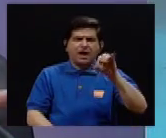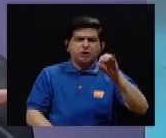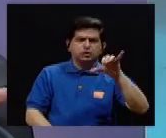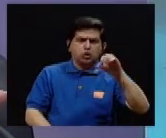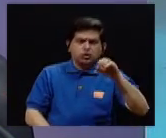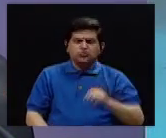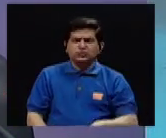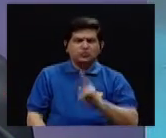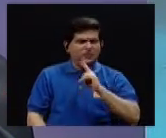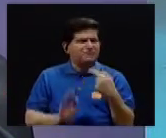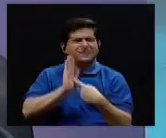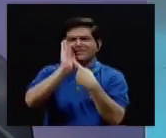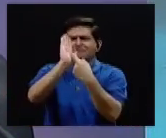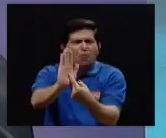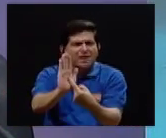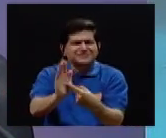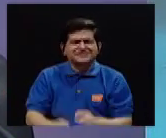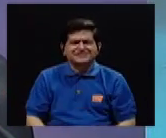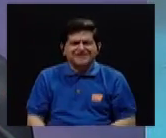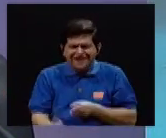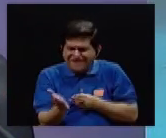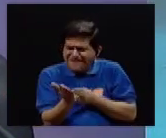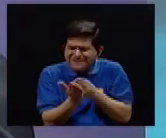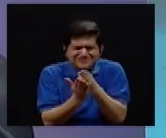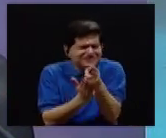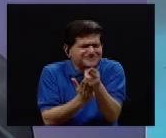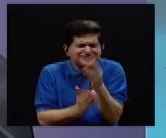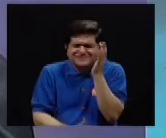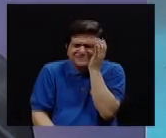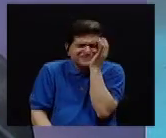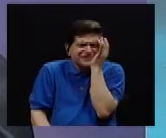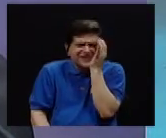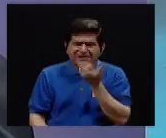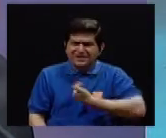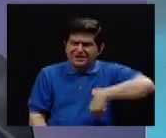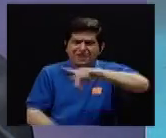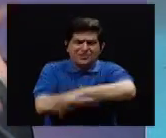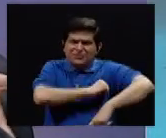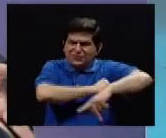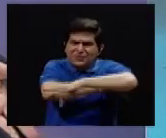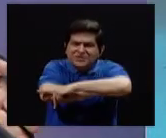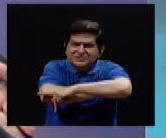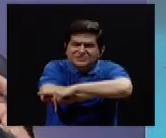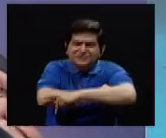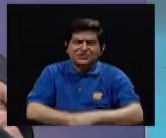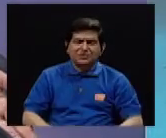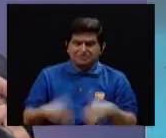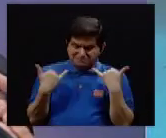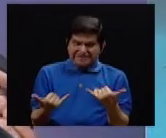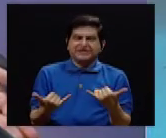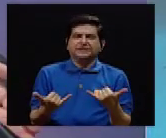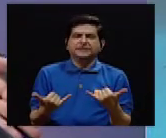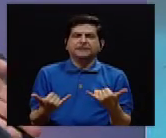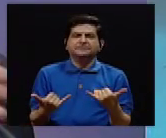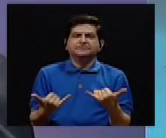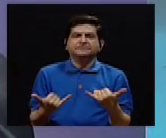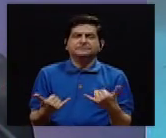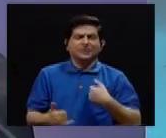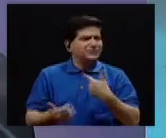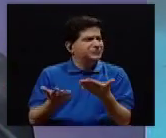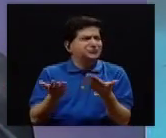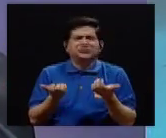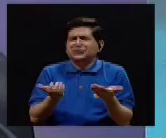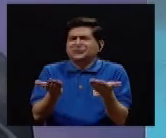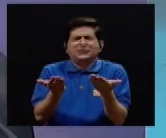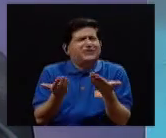Yoyo, realmente reflejan una sincera preocupación por nuestro país, por el presente, ¿verdad? Entonces